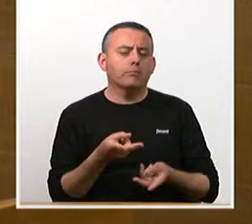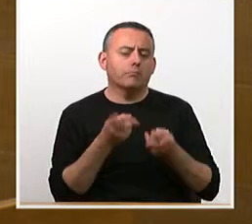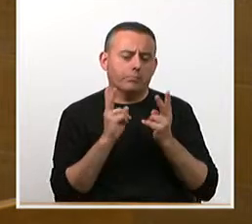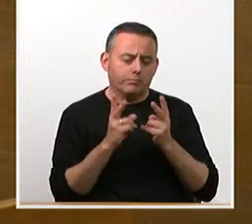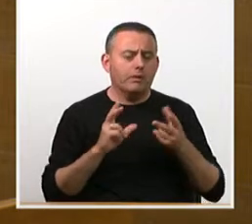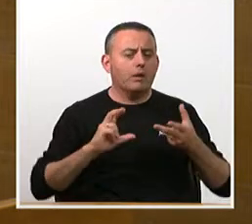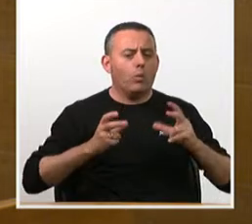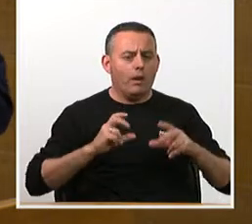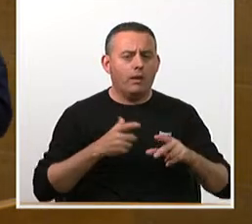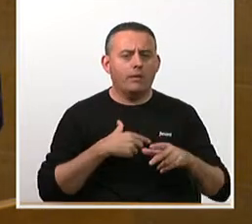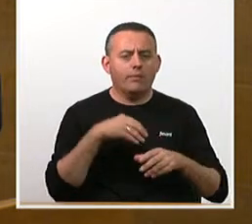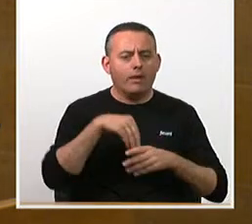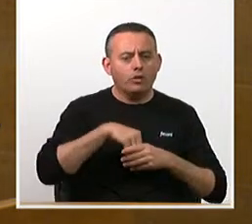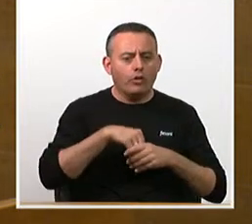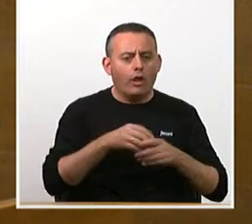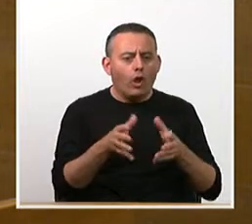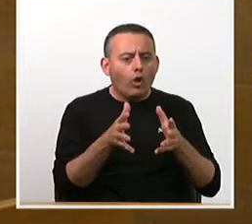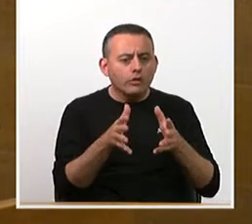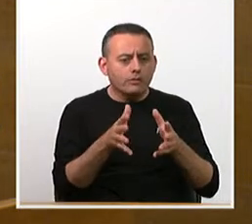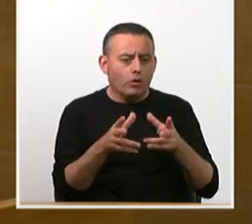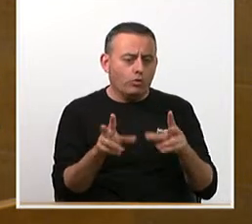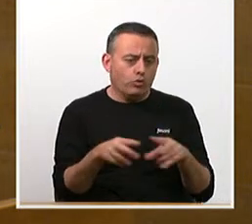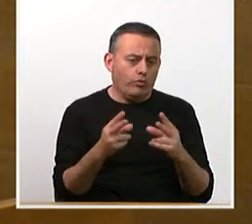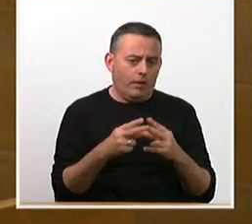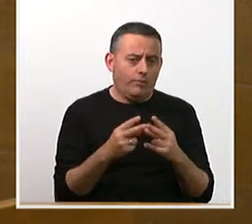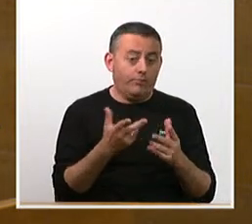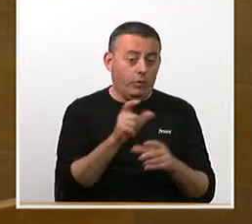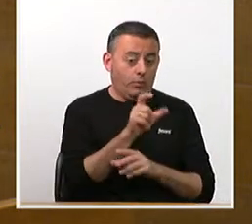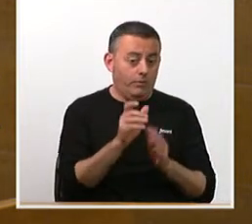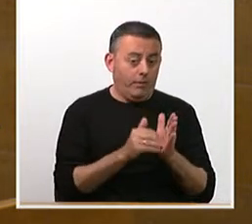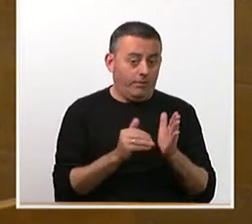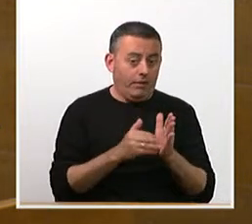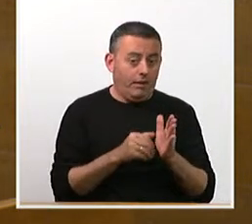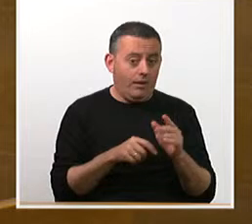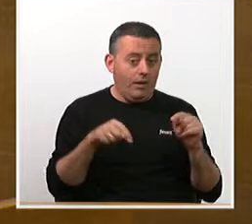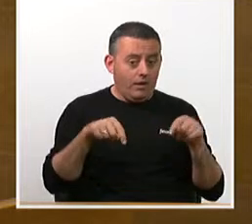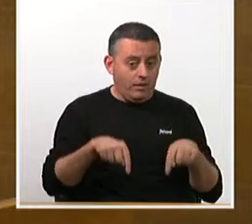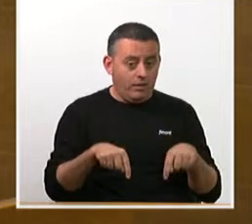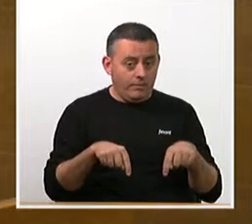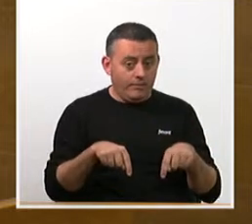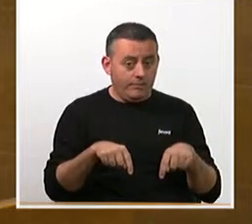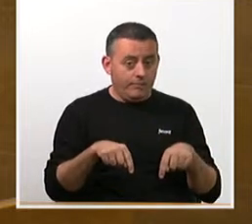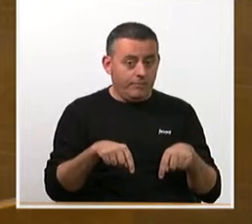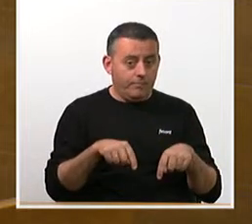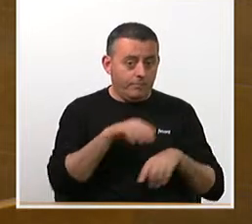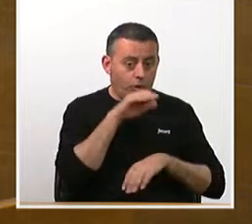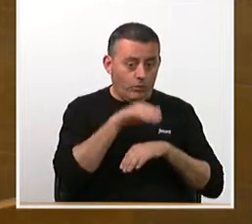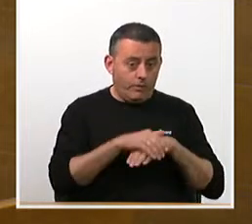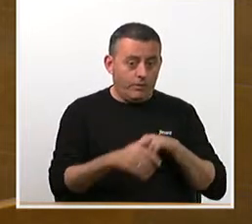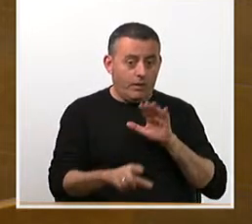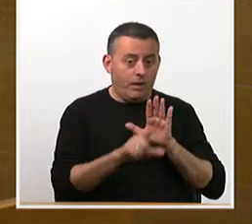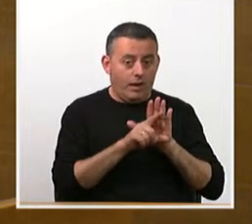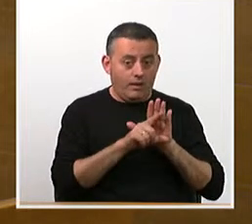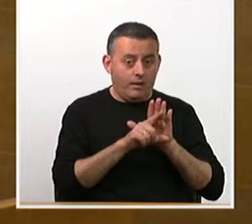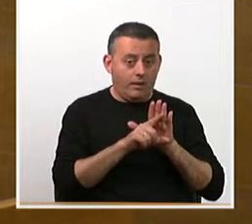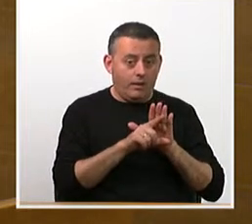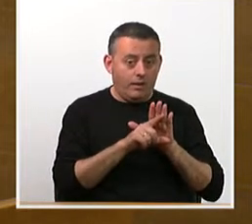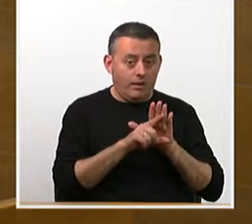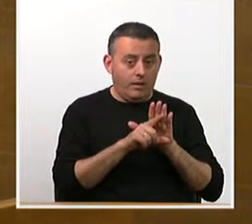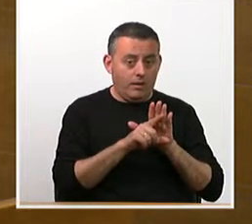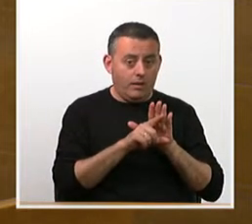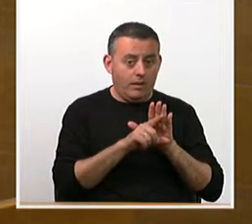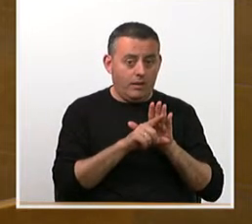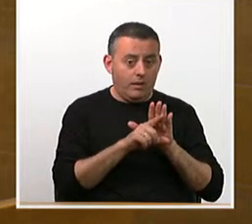Consejo social en la comunidad valenciana nos atenemos a la la ley que rige el